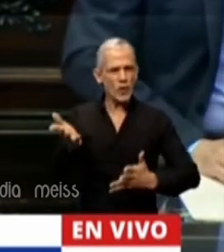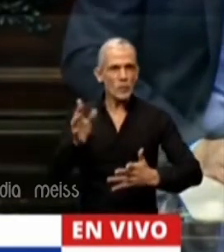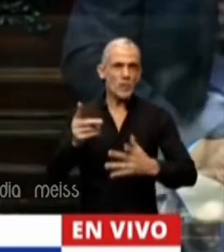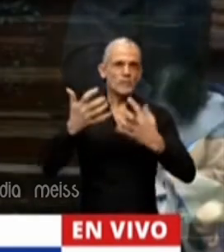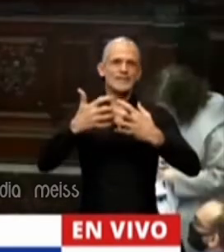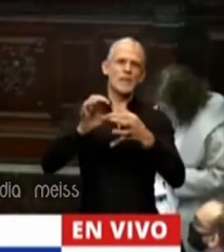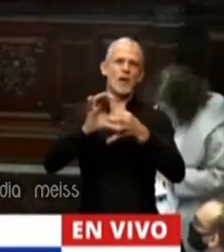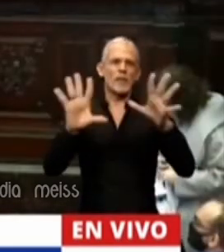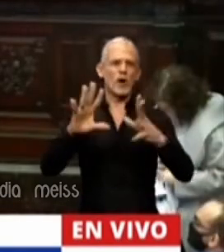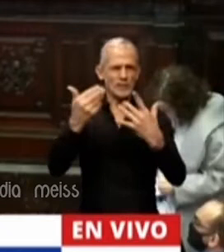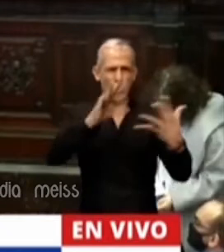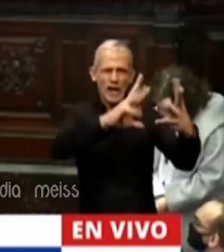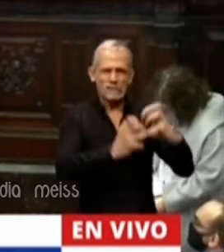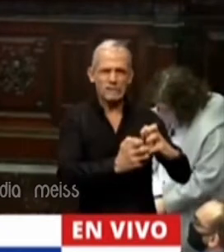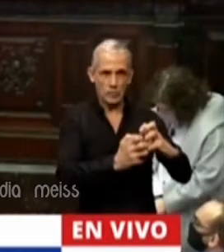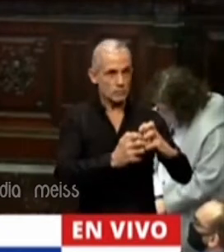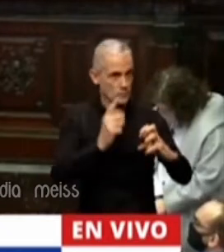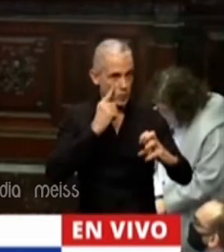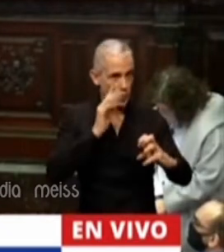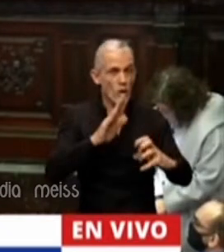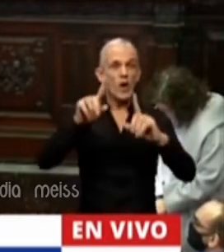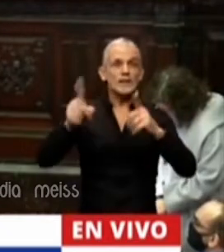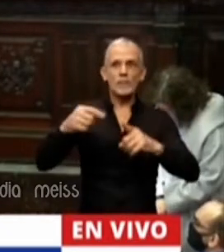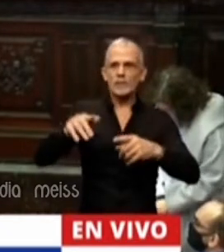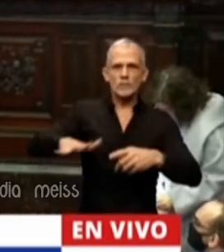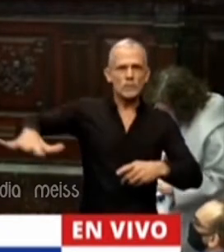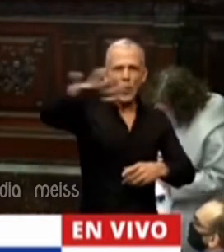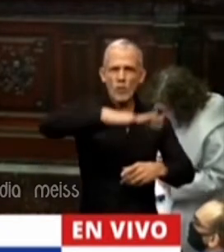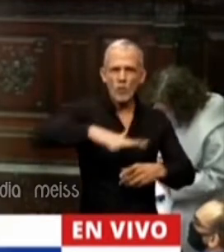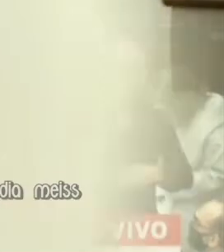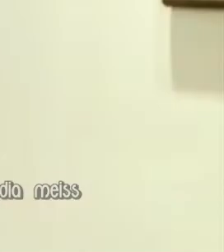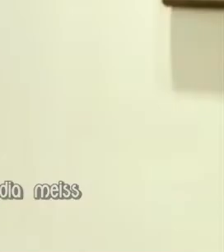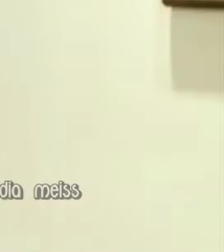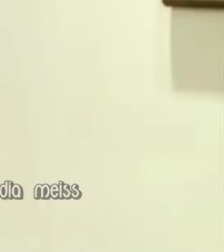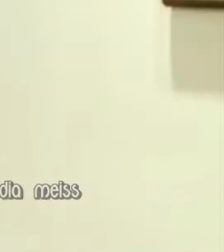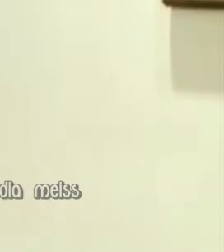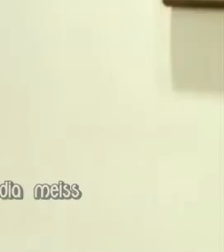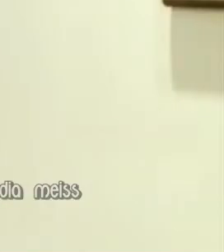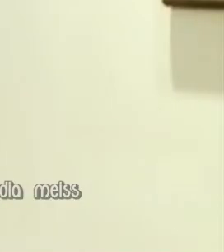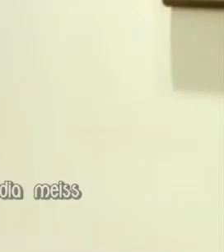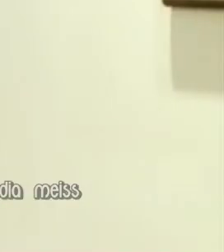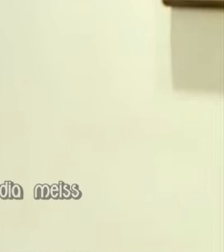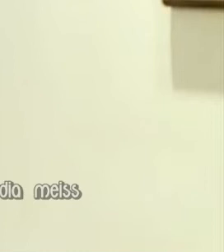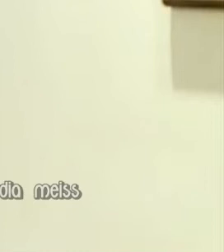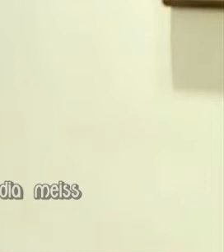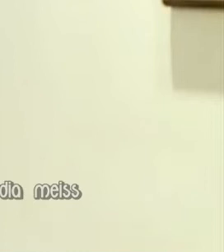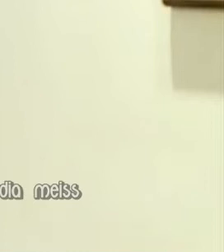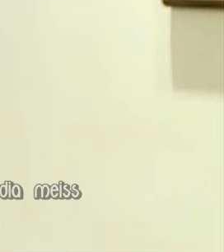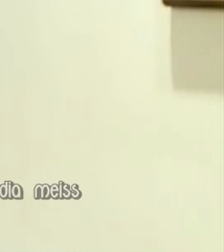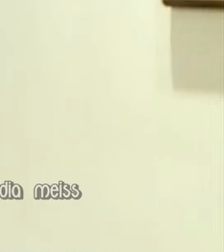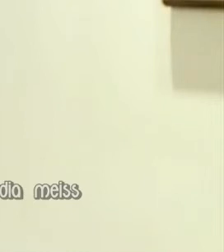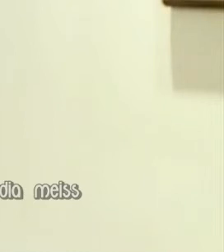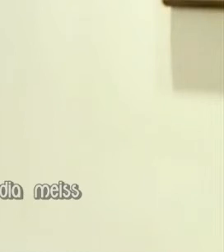un sistema político, sino que empieza a poner en riesgo a toda una comunidad. Es así, todos estamos de alguna